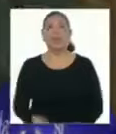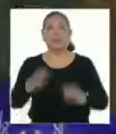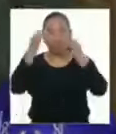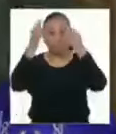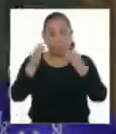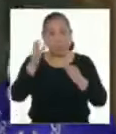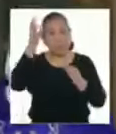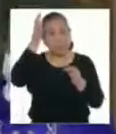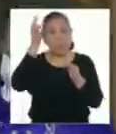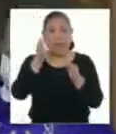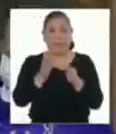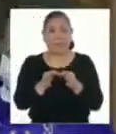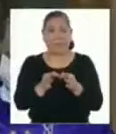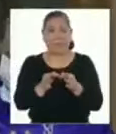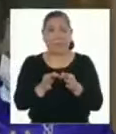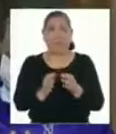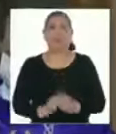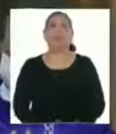Reafirmemos nuestra fe